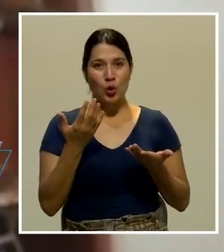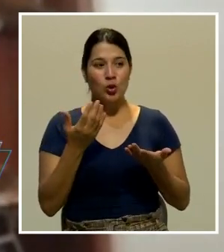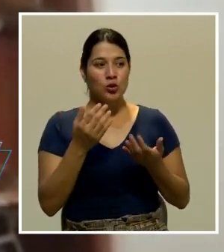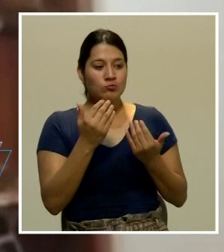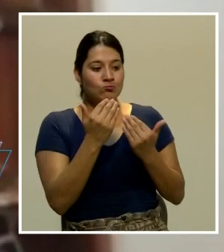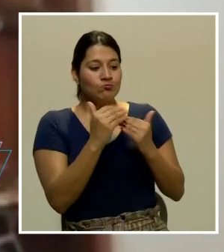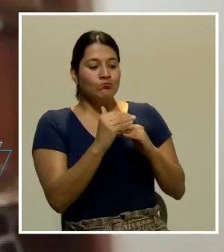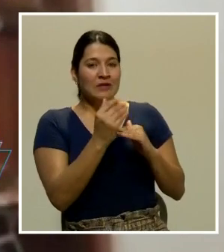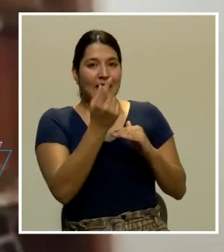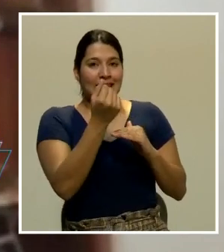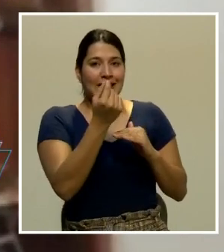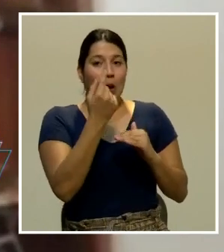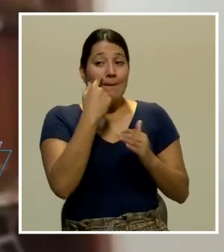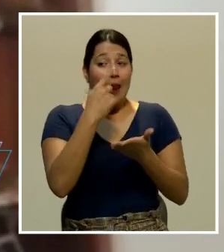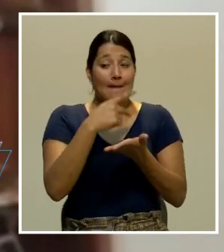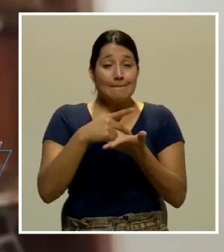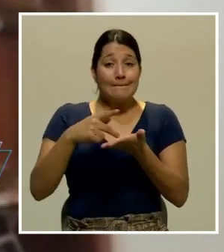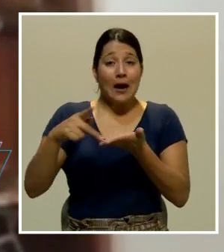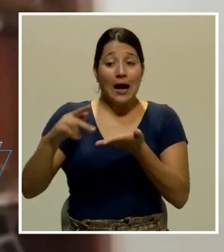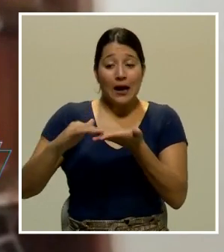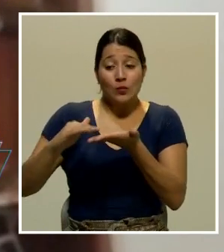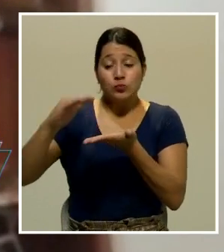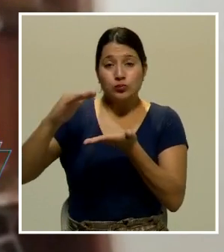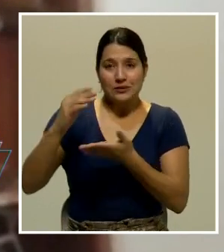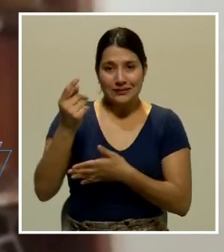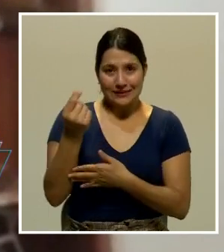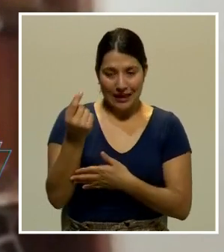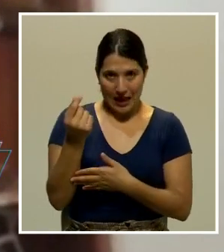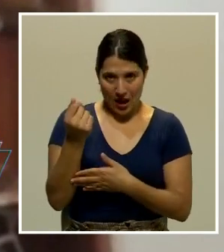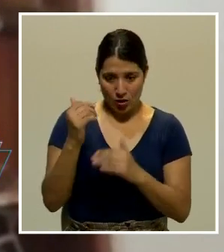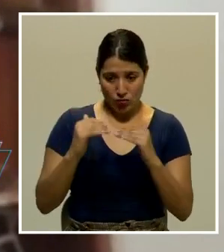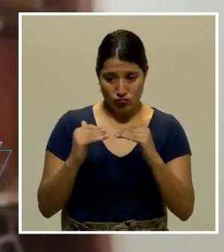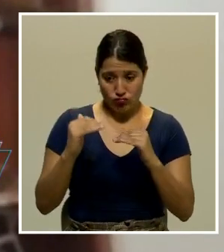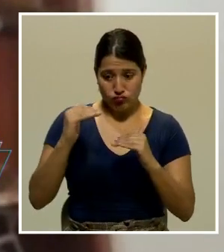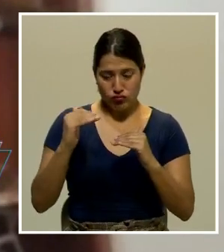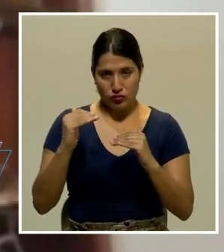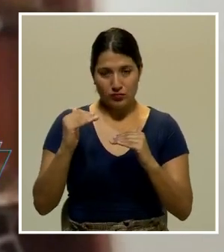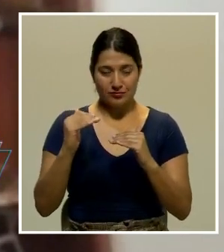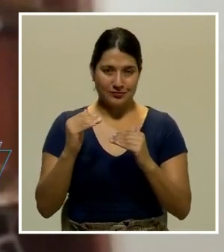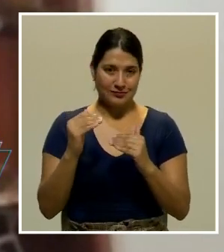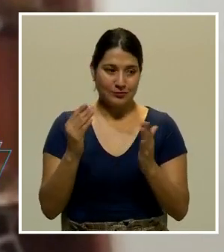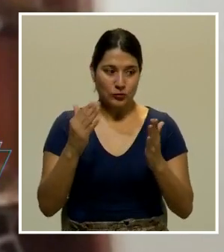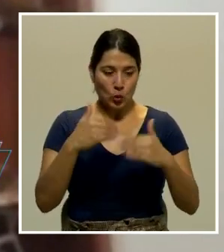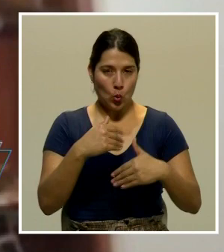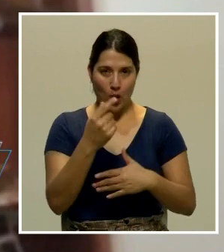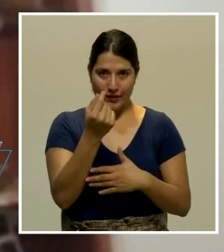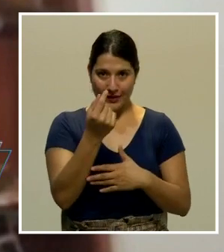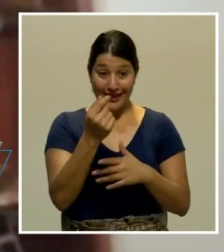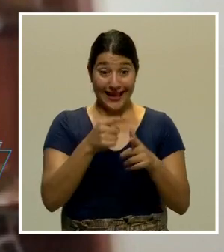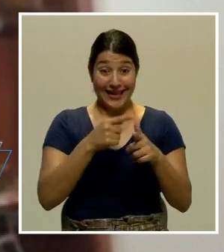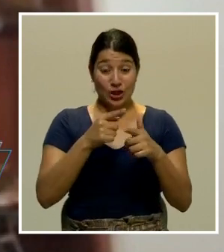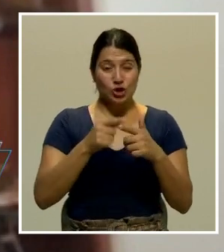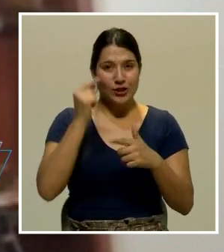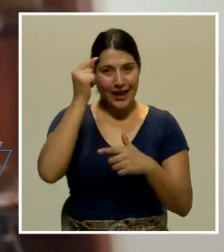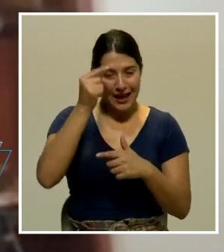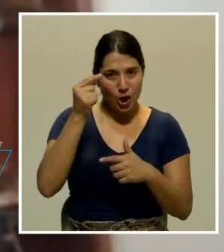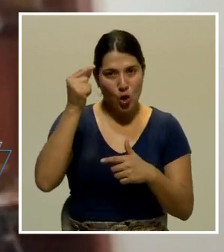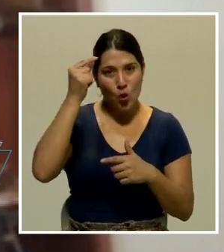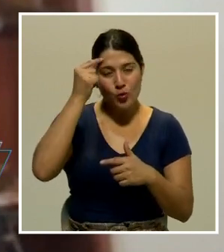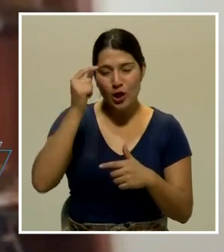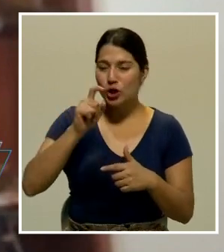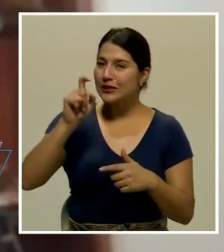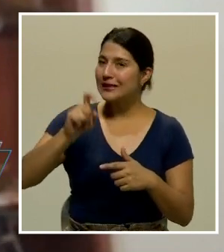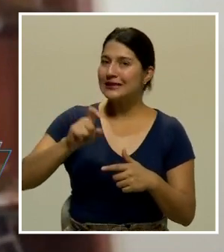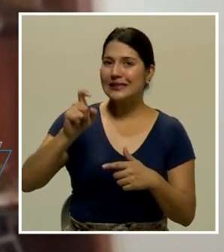considerando aquí. Y entonces ese Estado necesita urgentemente en esa situación